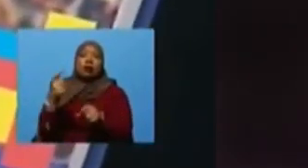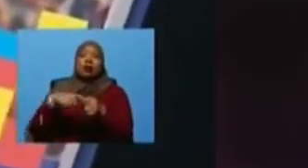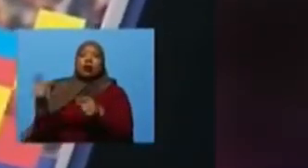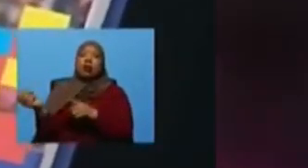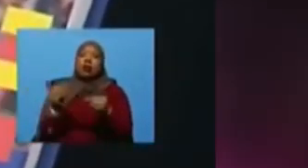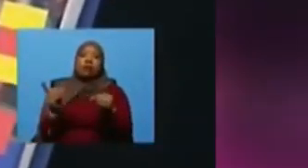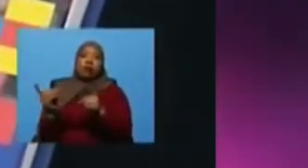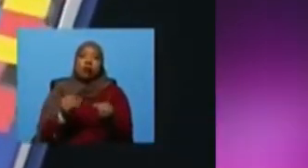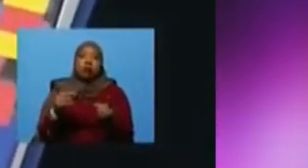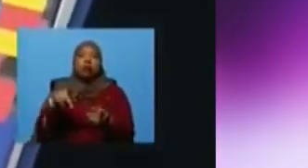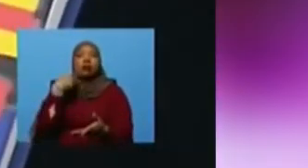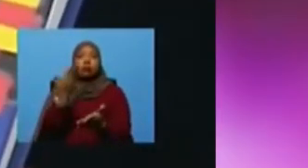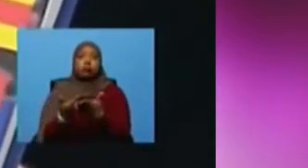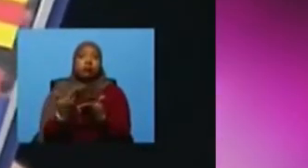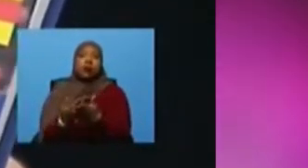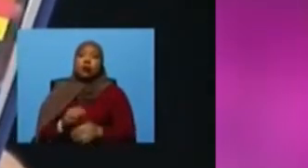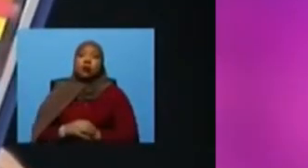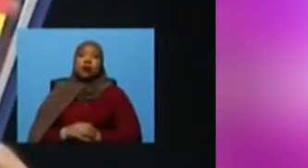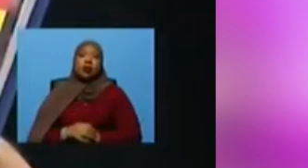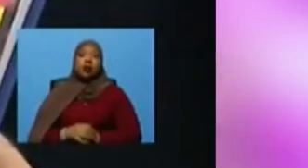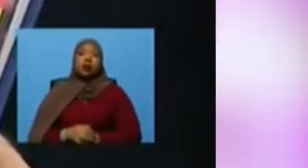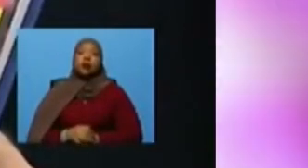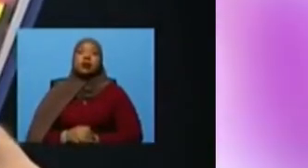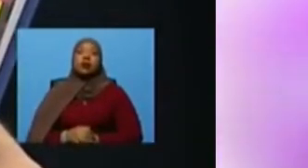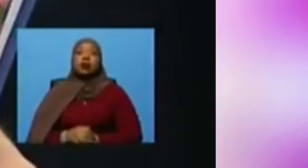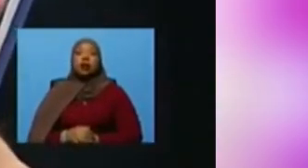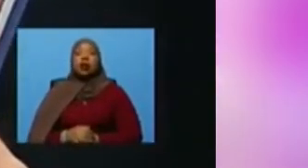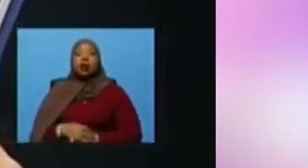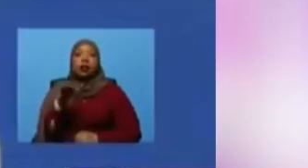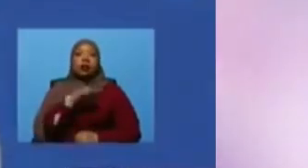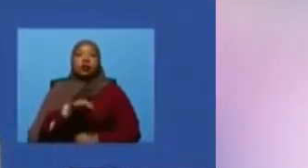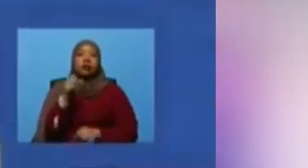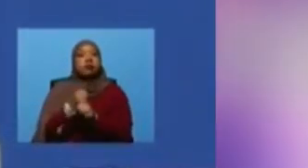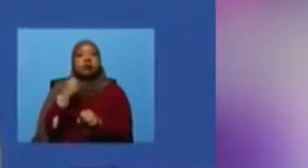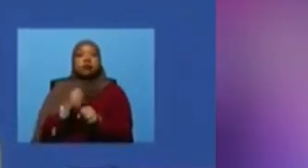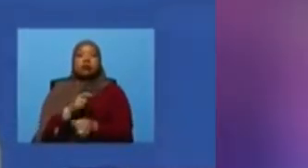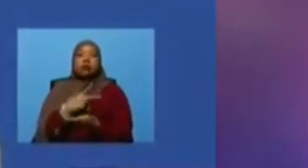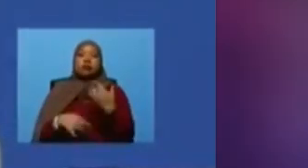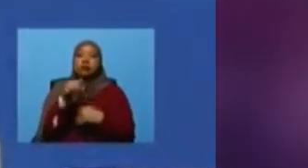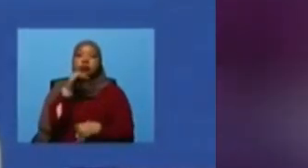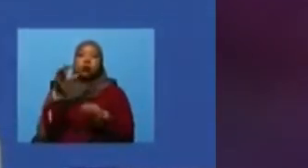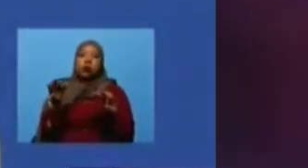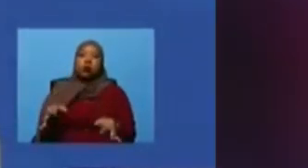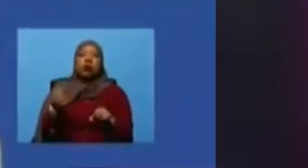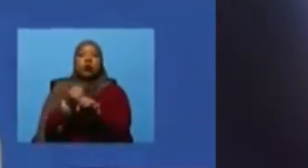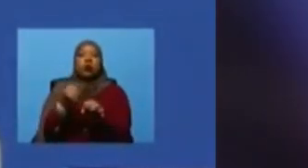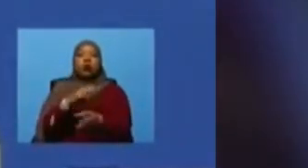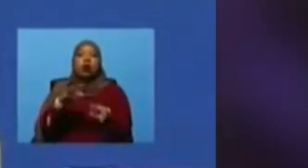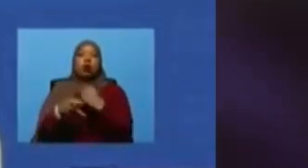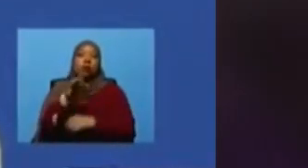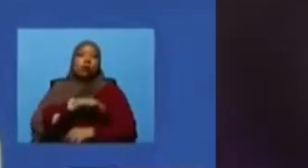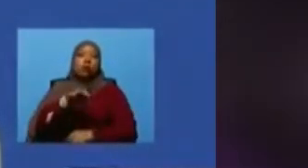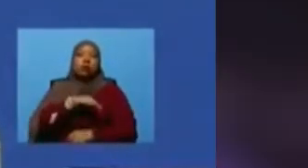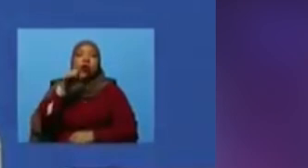debate la propuesta del Plan de las Siete Transformaciones para una nueva época de transición al